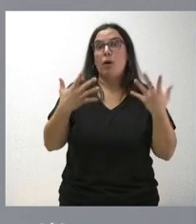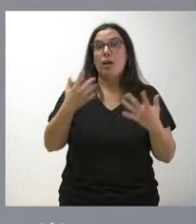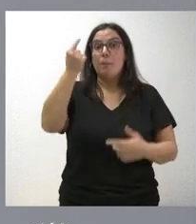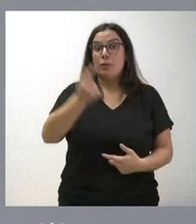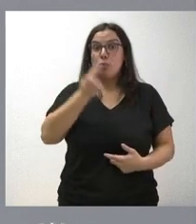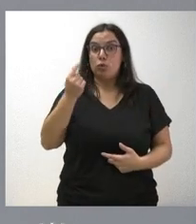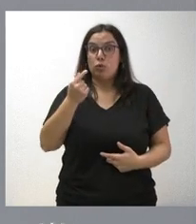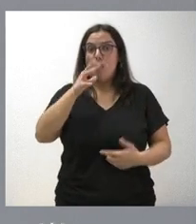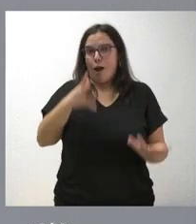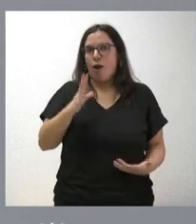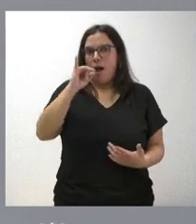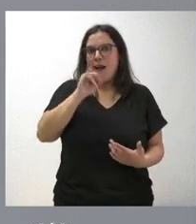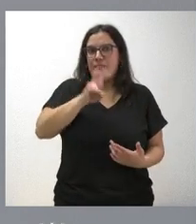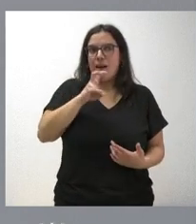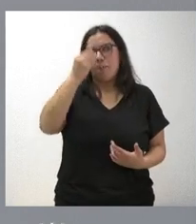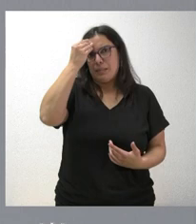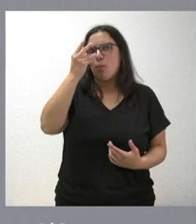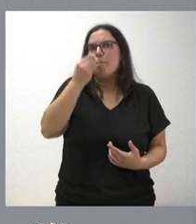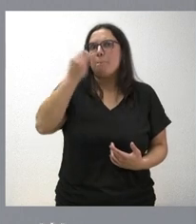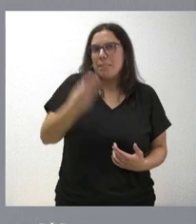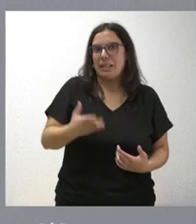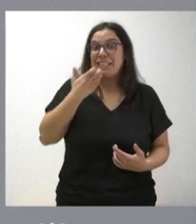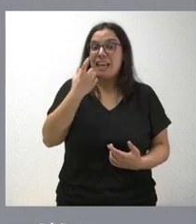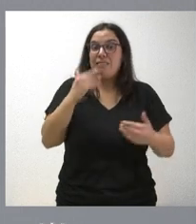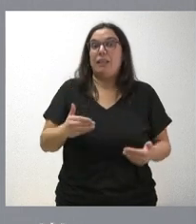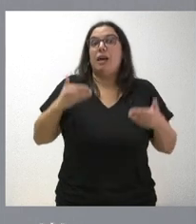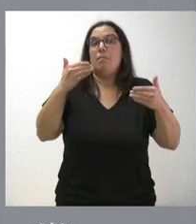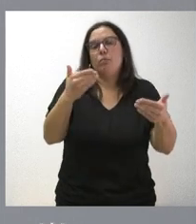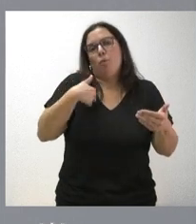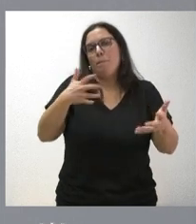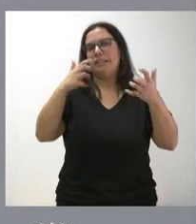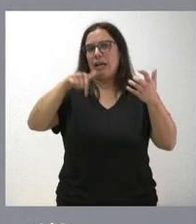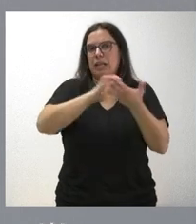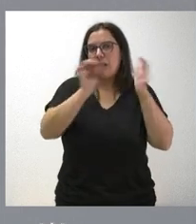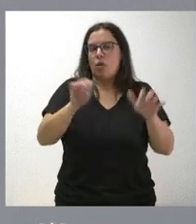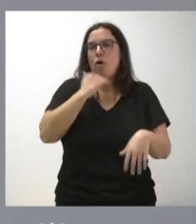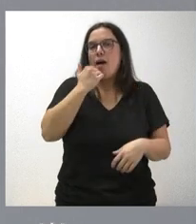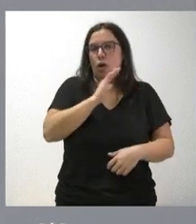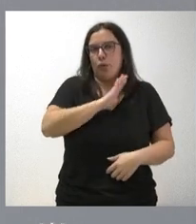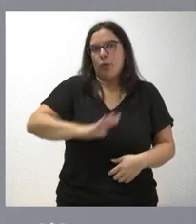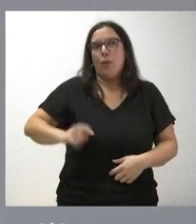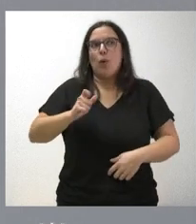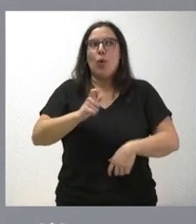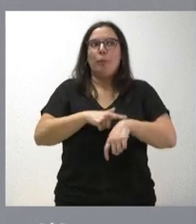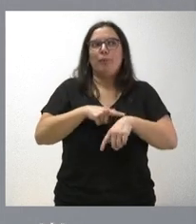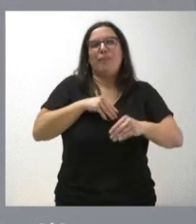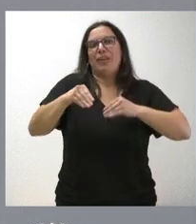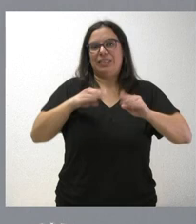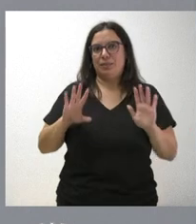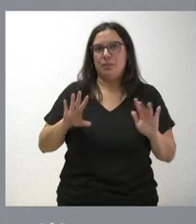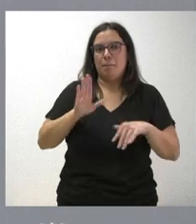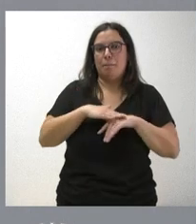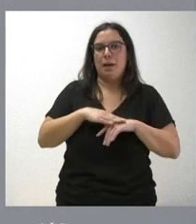vigor y creemos que es un buen presupuesto Y eso es una ventaja que tenemos desde Castilla y león y por tanto nos da este margen de maniobra para para poder